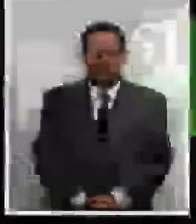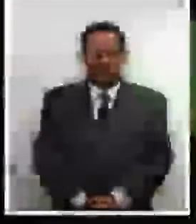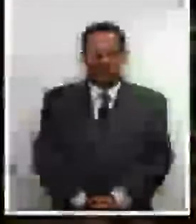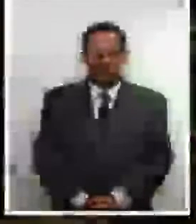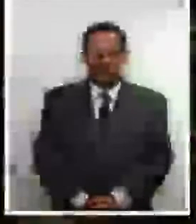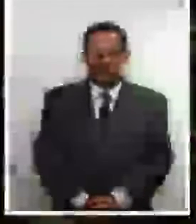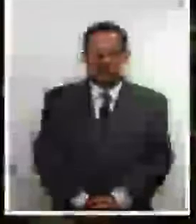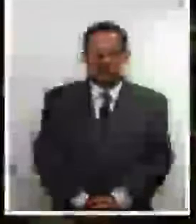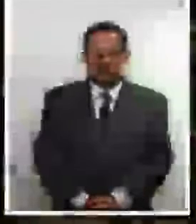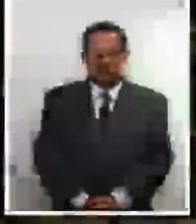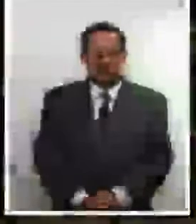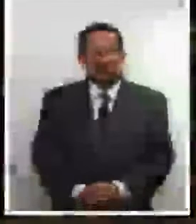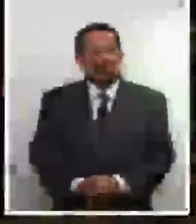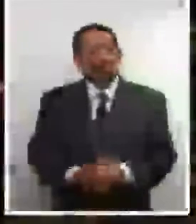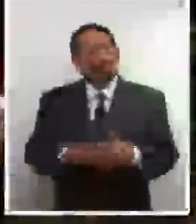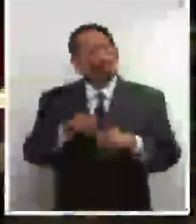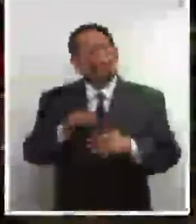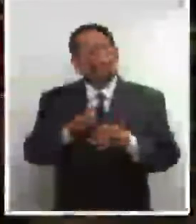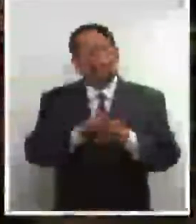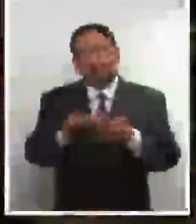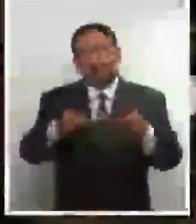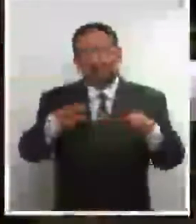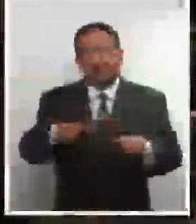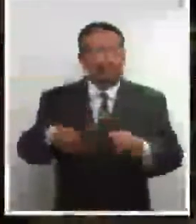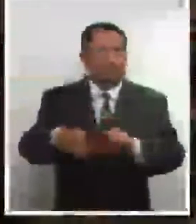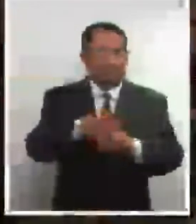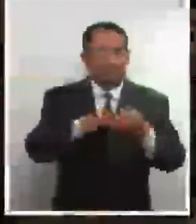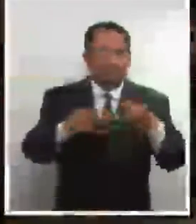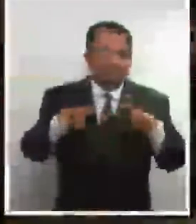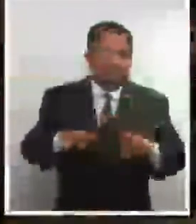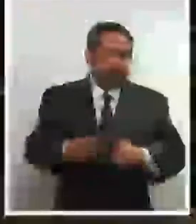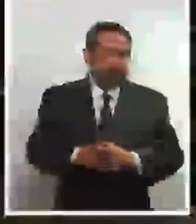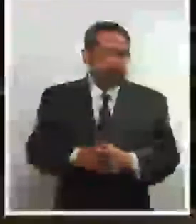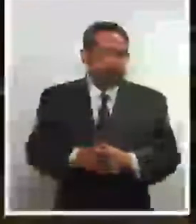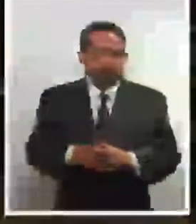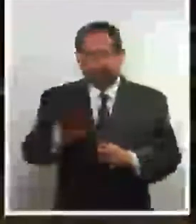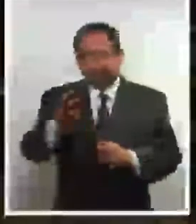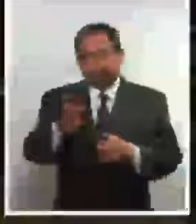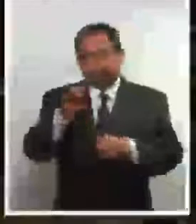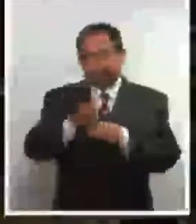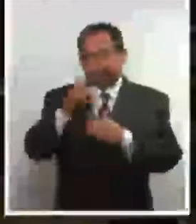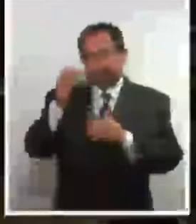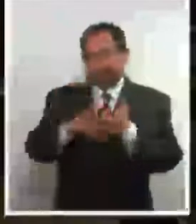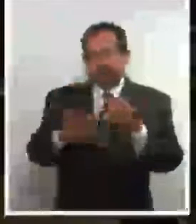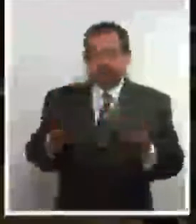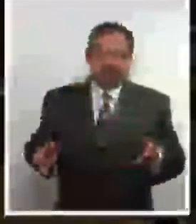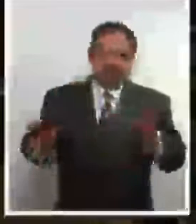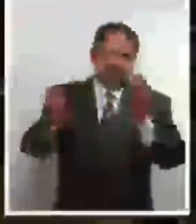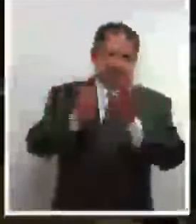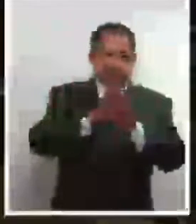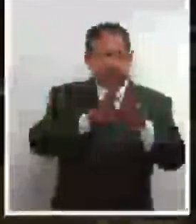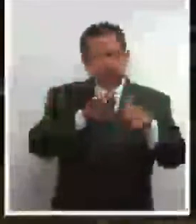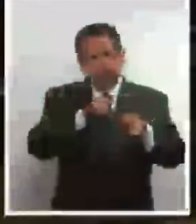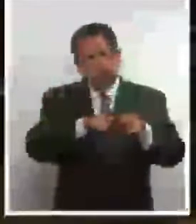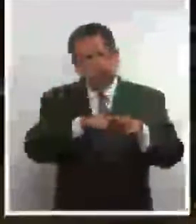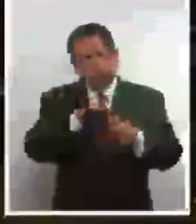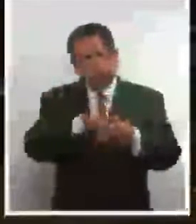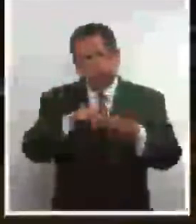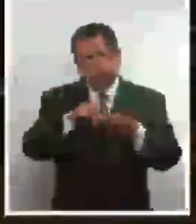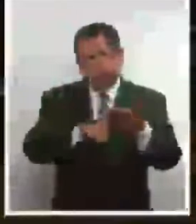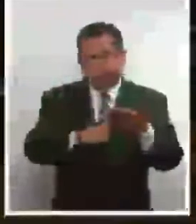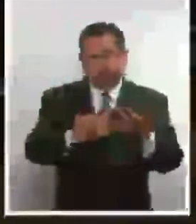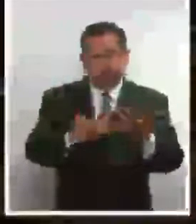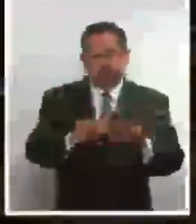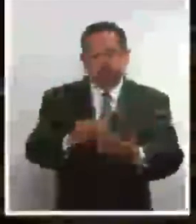el buen trato y los derechos de las personas. En este momento se cierra este tablero electrónico, por lo